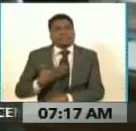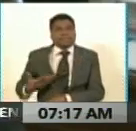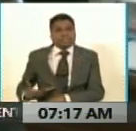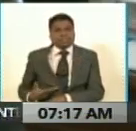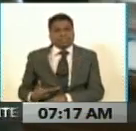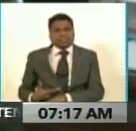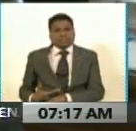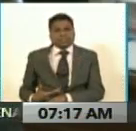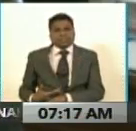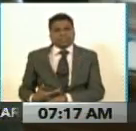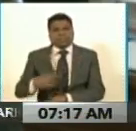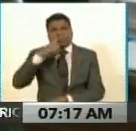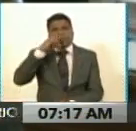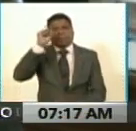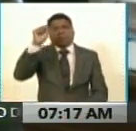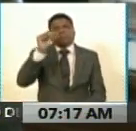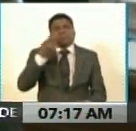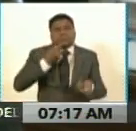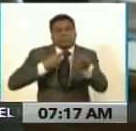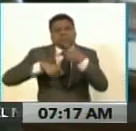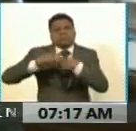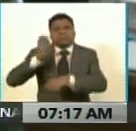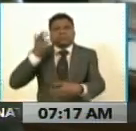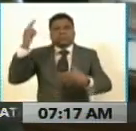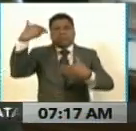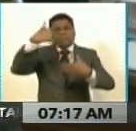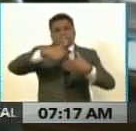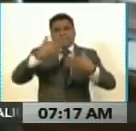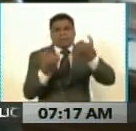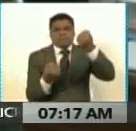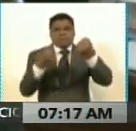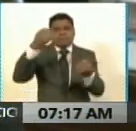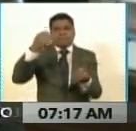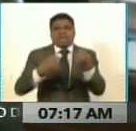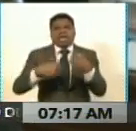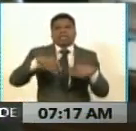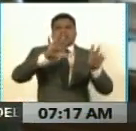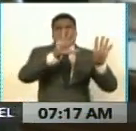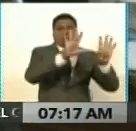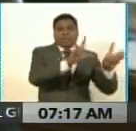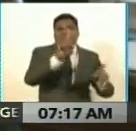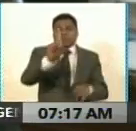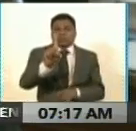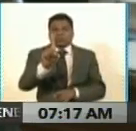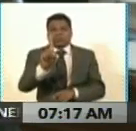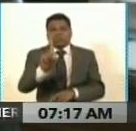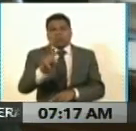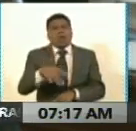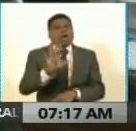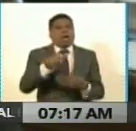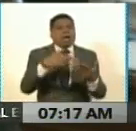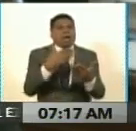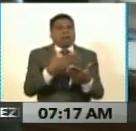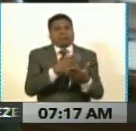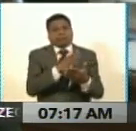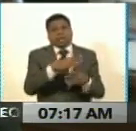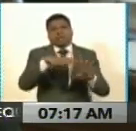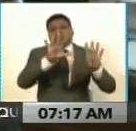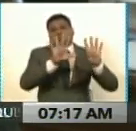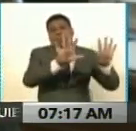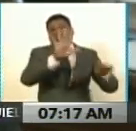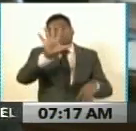Colombia la venta de combustible de 91 octano y 95 en peso colombiano